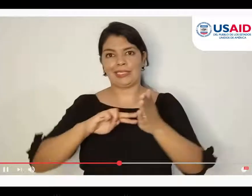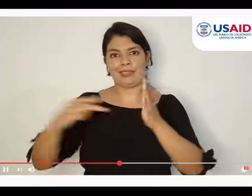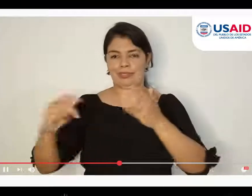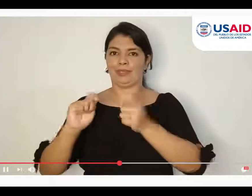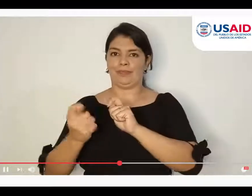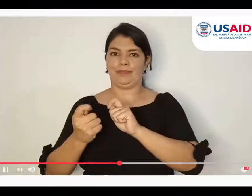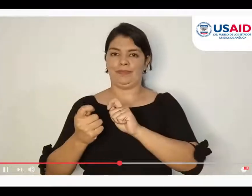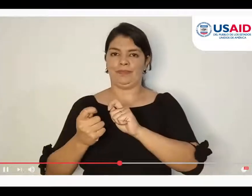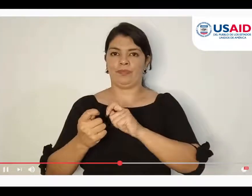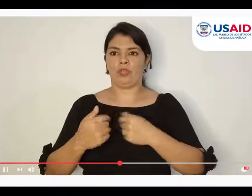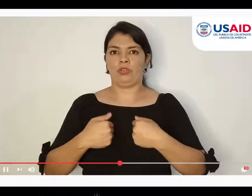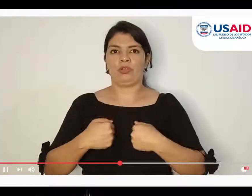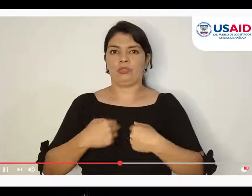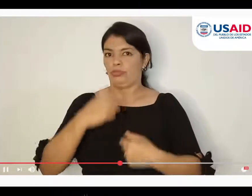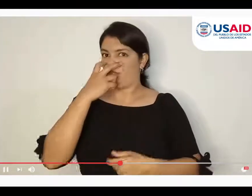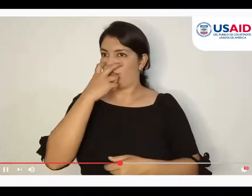ciega puede